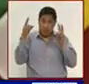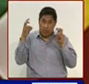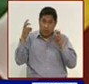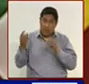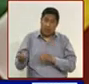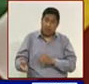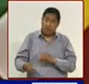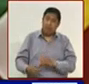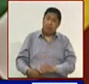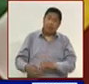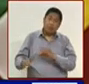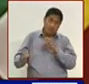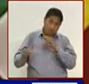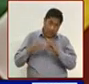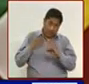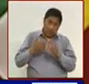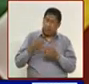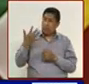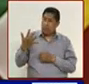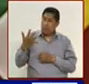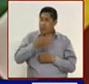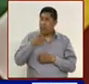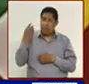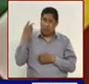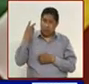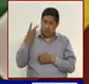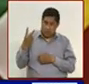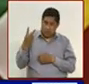planteado, 2 pasaron